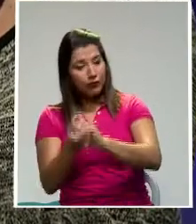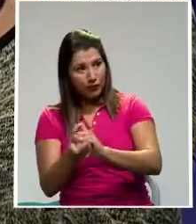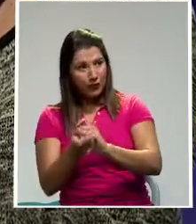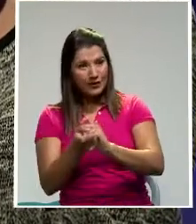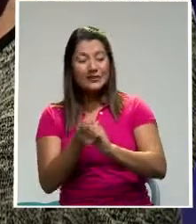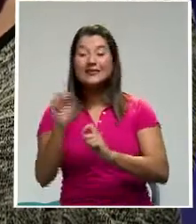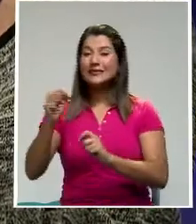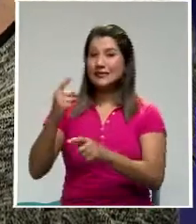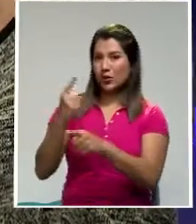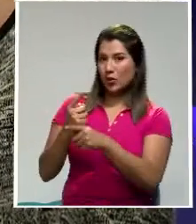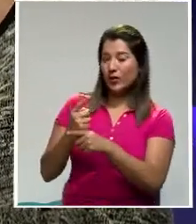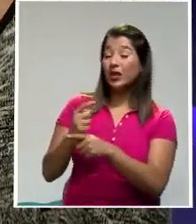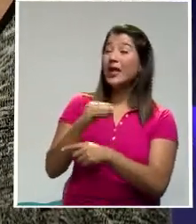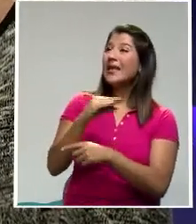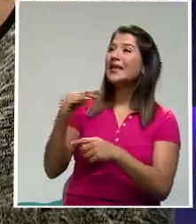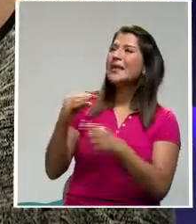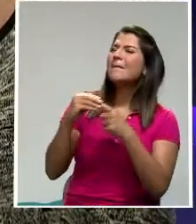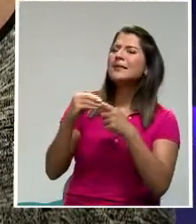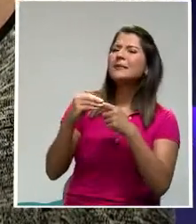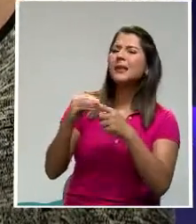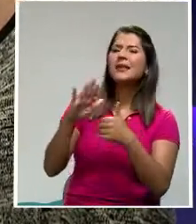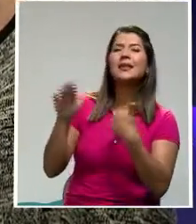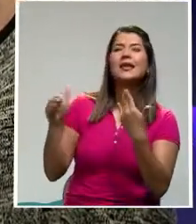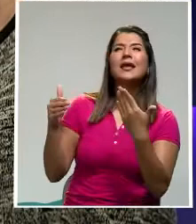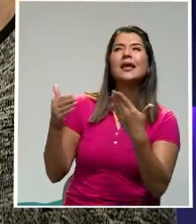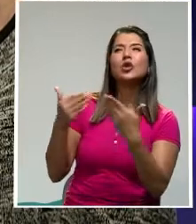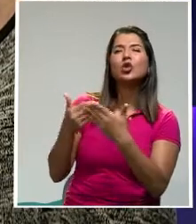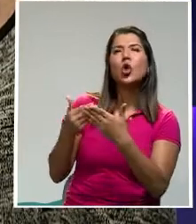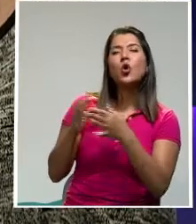Y principalmente en todo lo que tiene que ver con